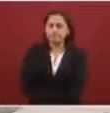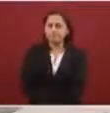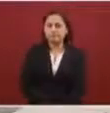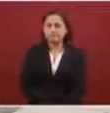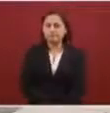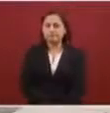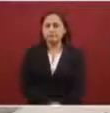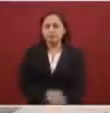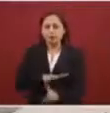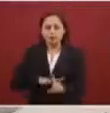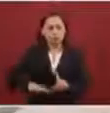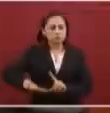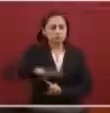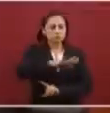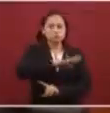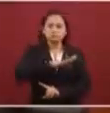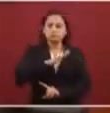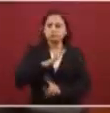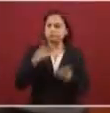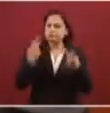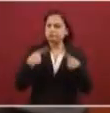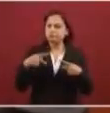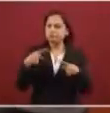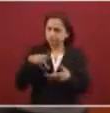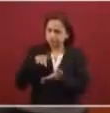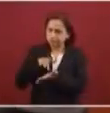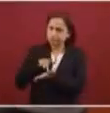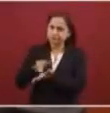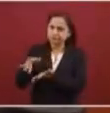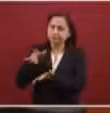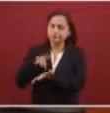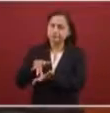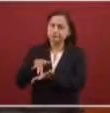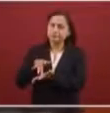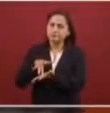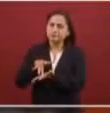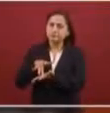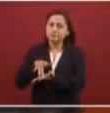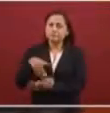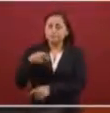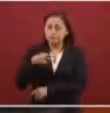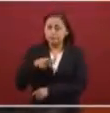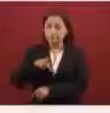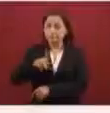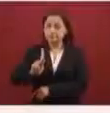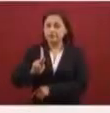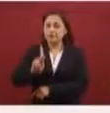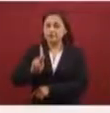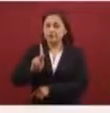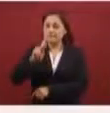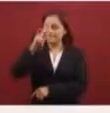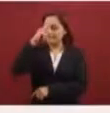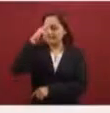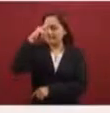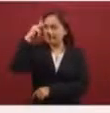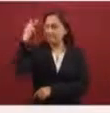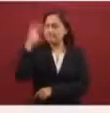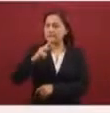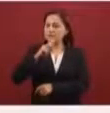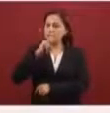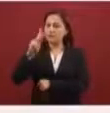la sociedad, pero sobre todo nuestra patria,